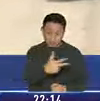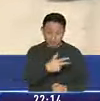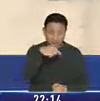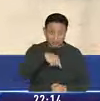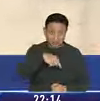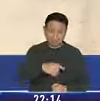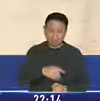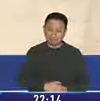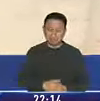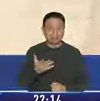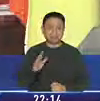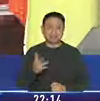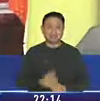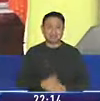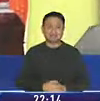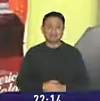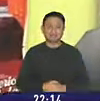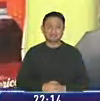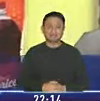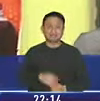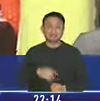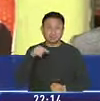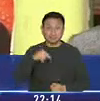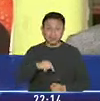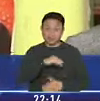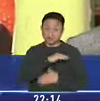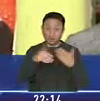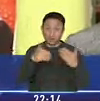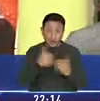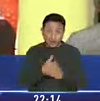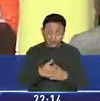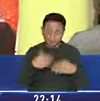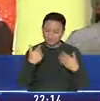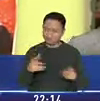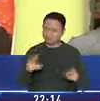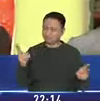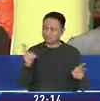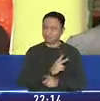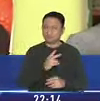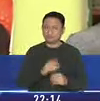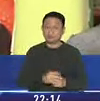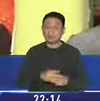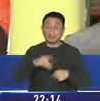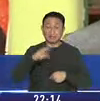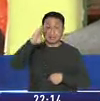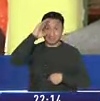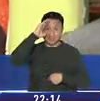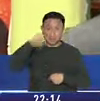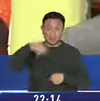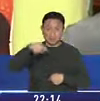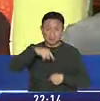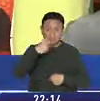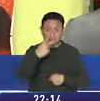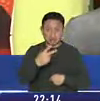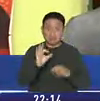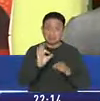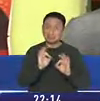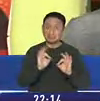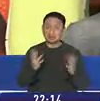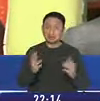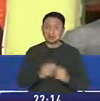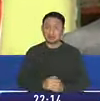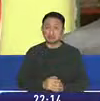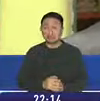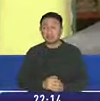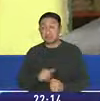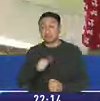hacer patrullajes, ¿no? Súper inseguro todo el barrio, no hay, ni la policía casi no se le ve, no sé si hace rondas en otro